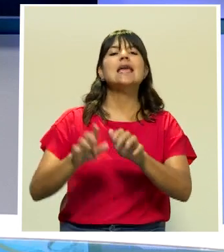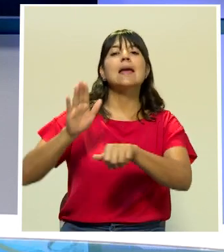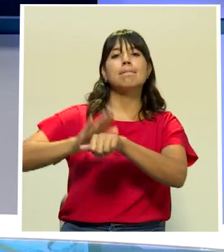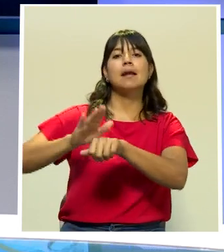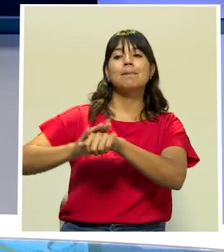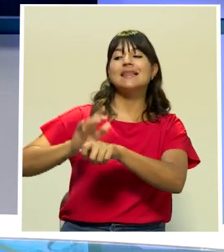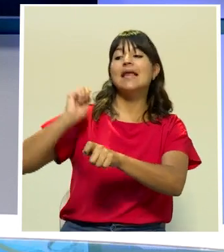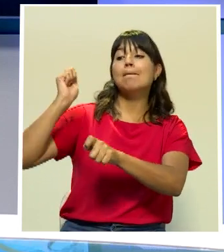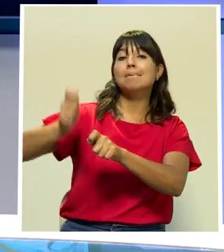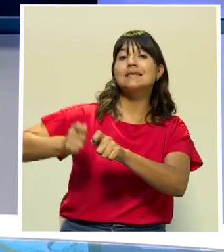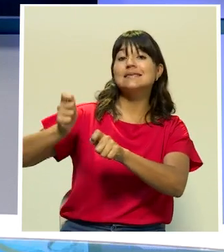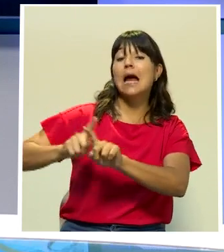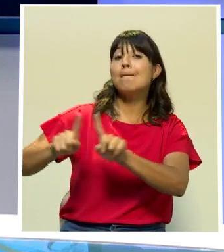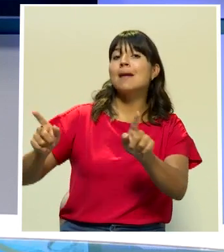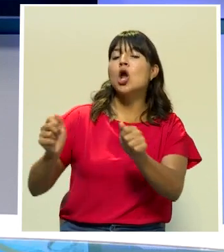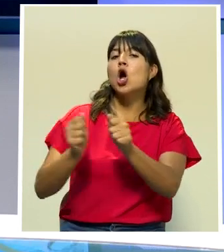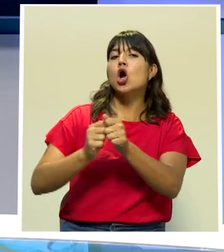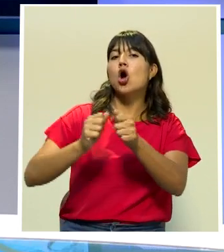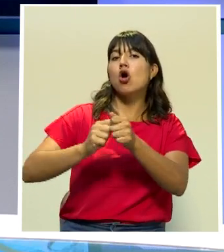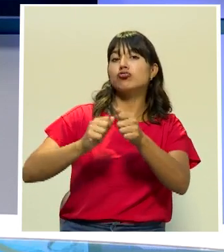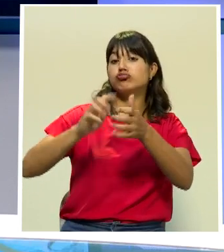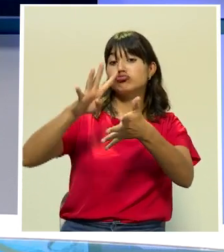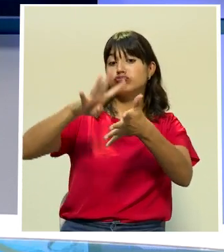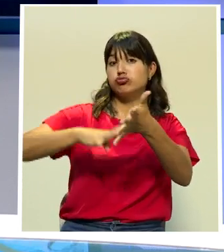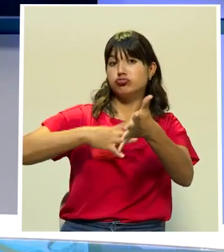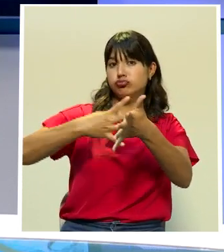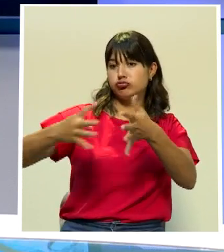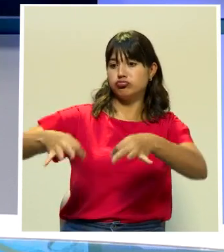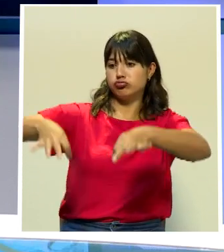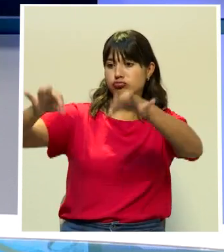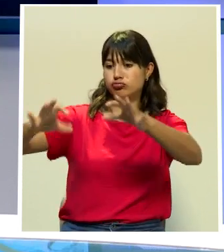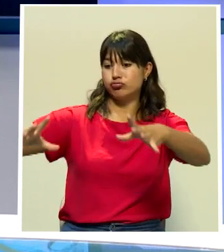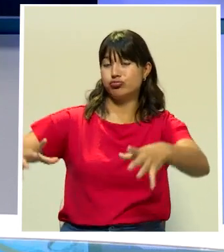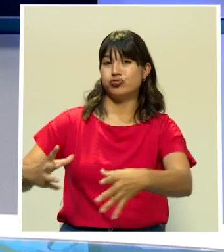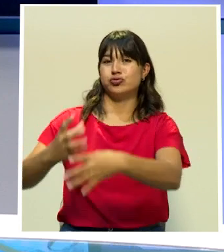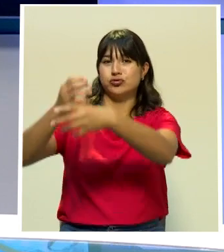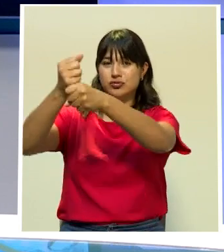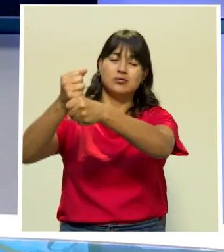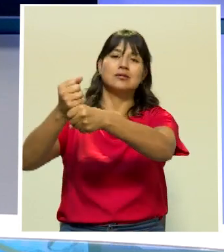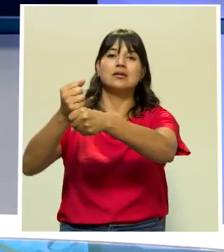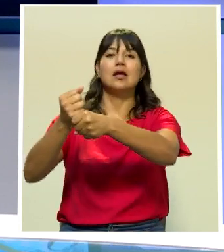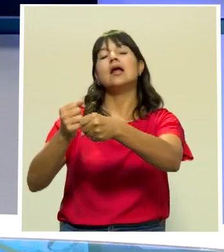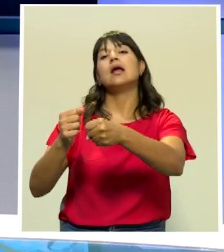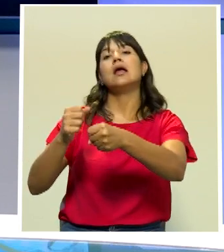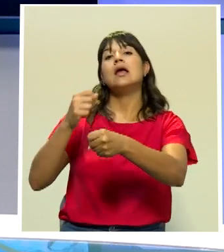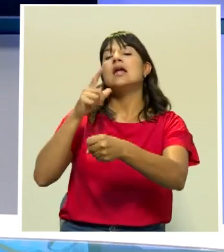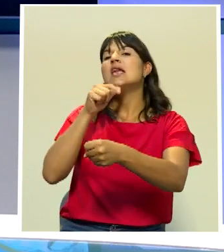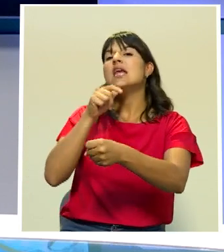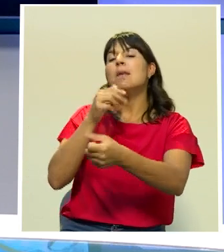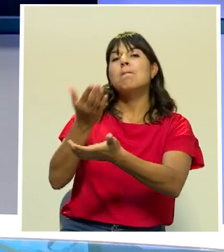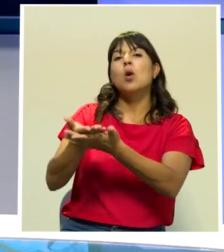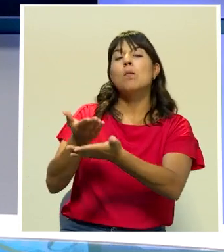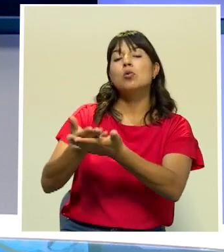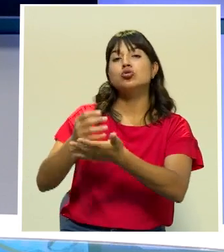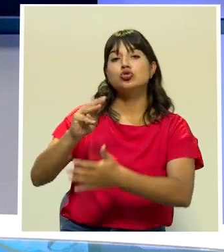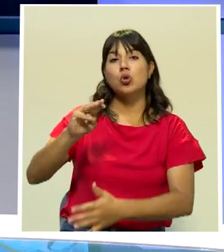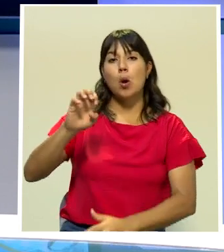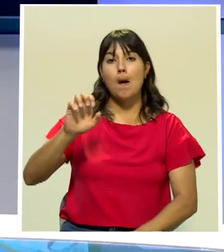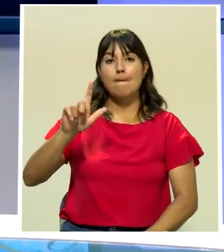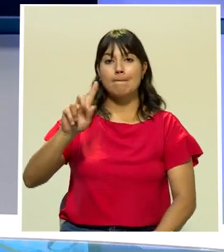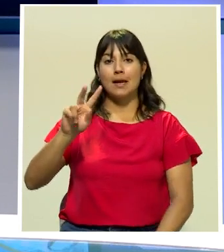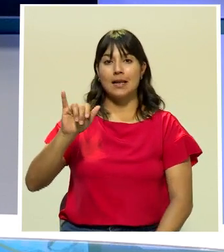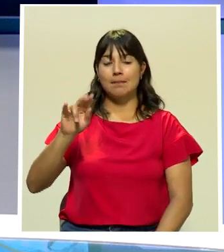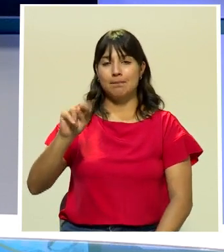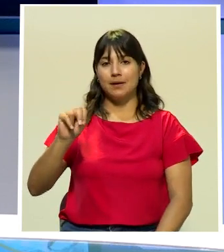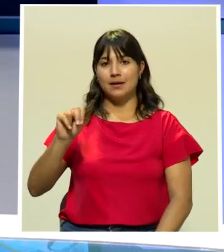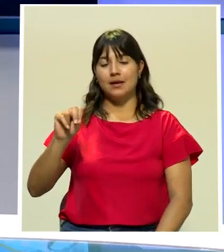Arrastre, impulsada por el diputado Melvin Núñez del Partido Restauración Nacional. El proyecto